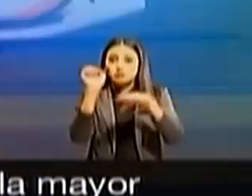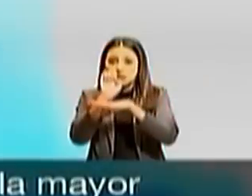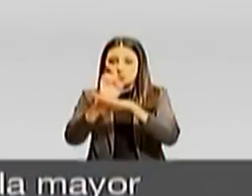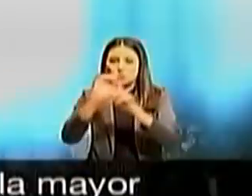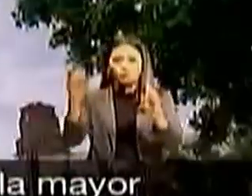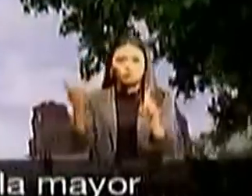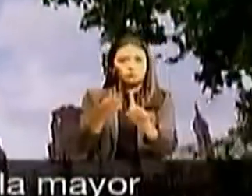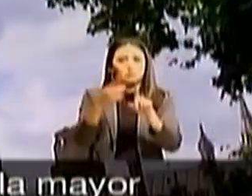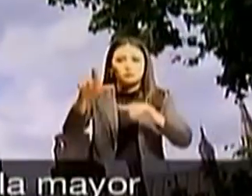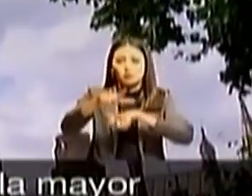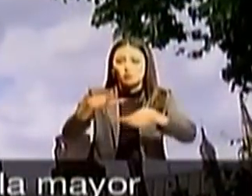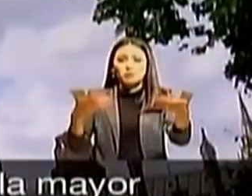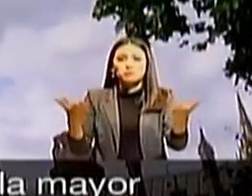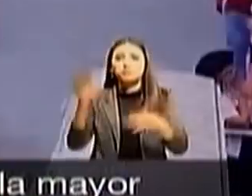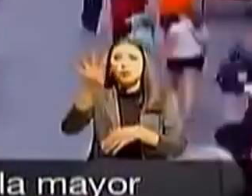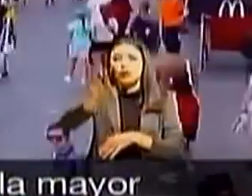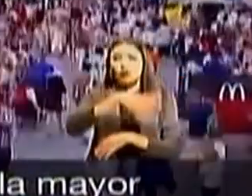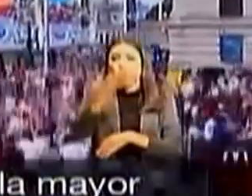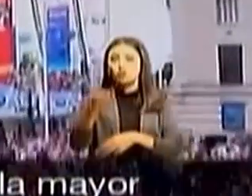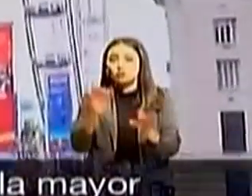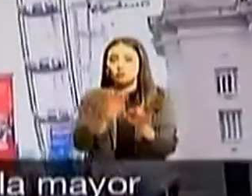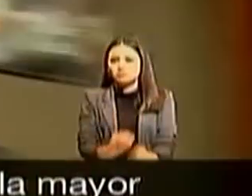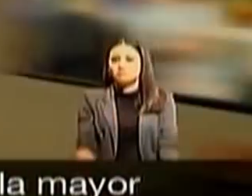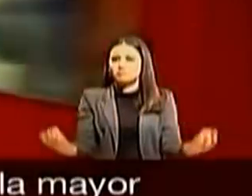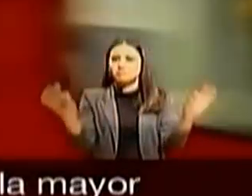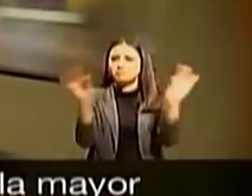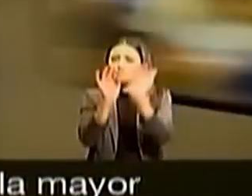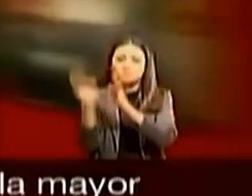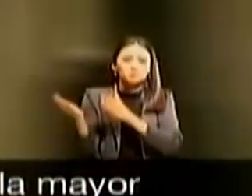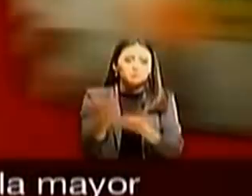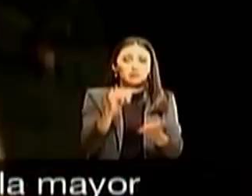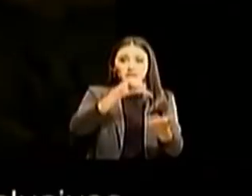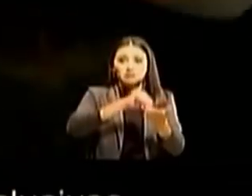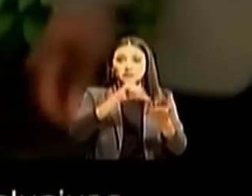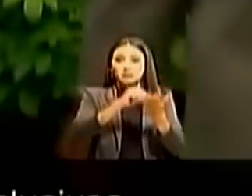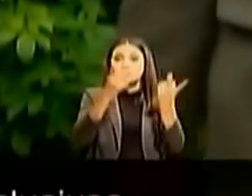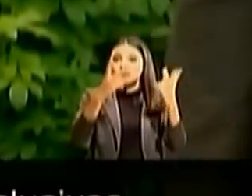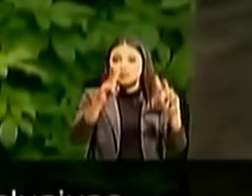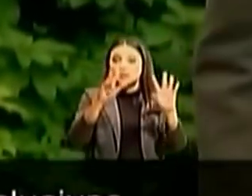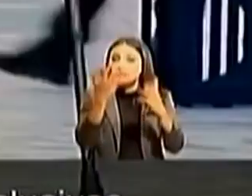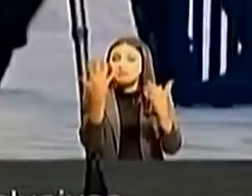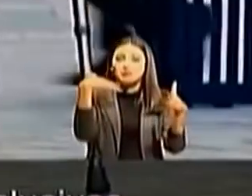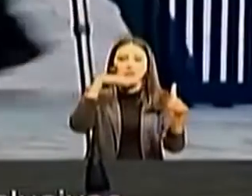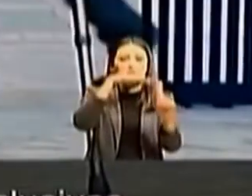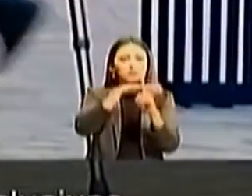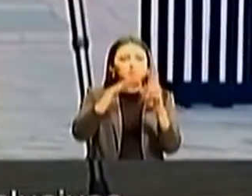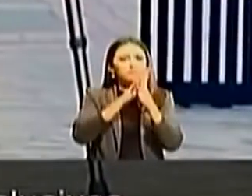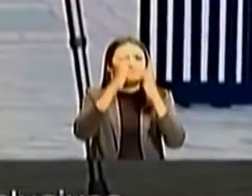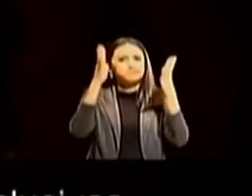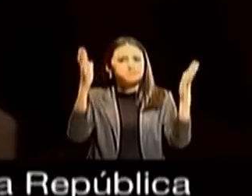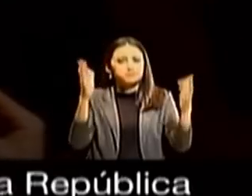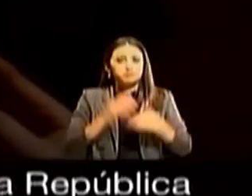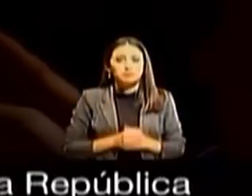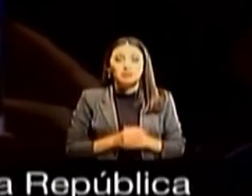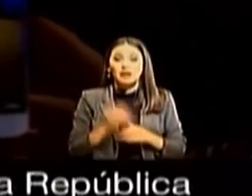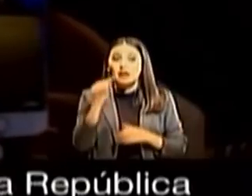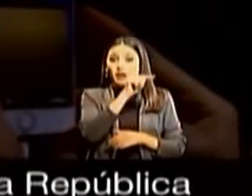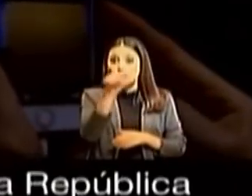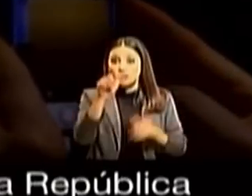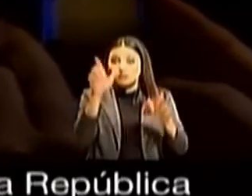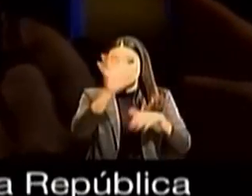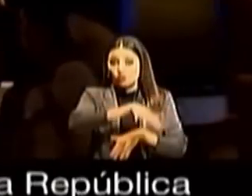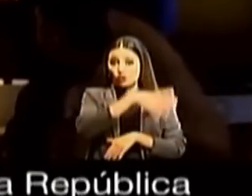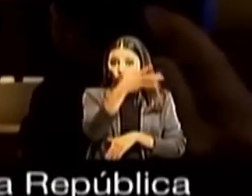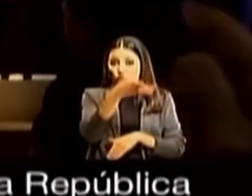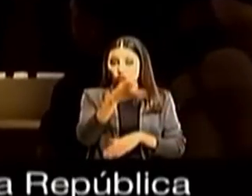Su primer punto fue Londres, la mayor metrópolis del viejo continente y una de las ciudades más inclusivas. En esa ciudad,